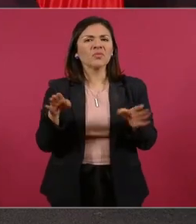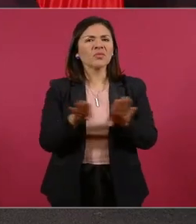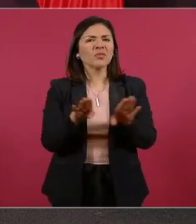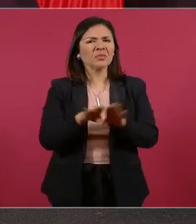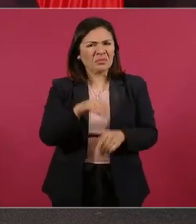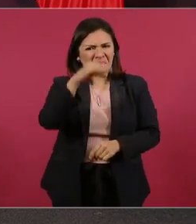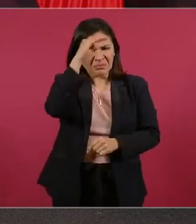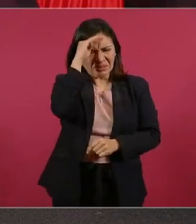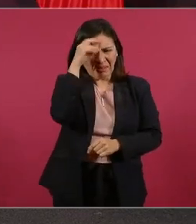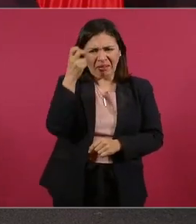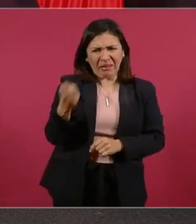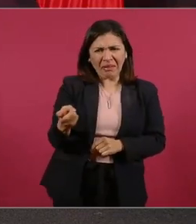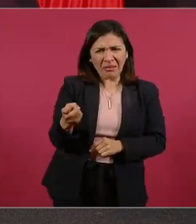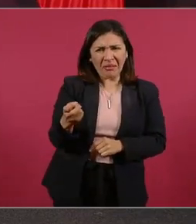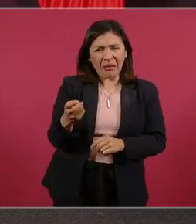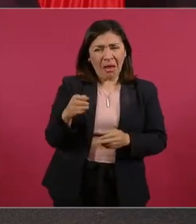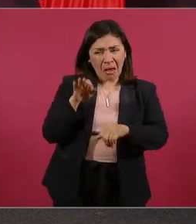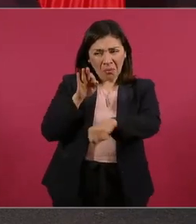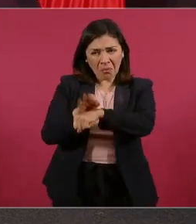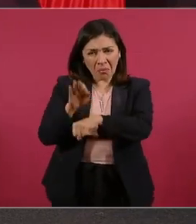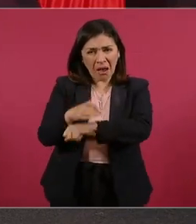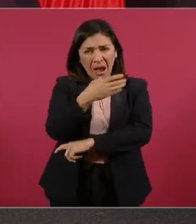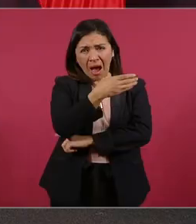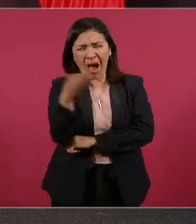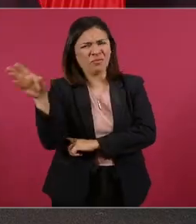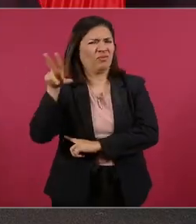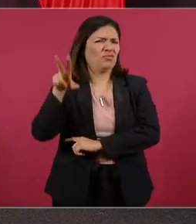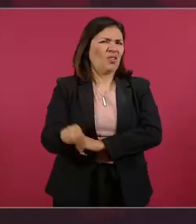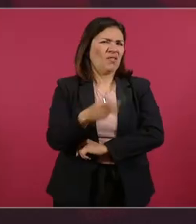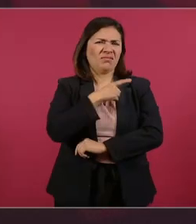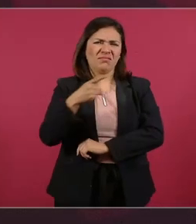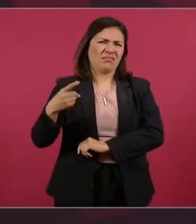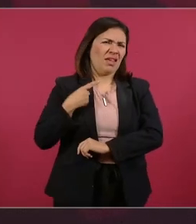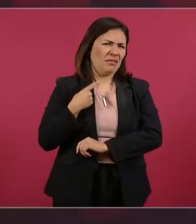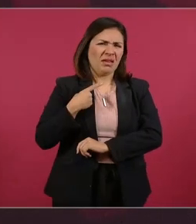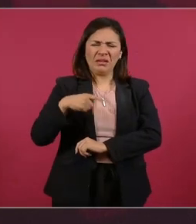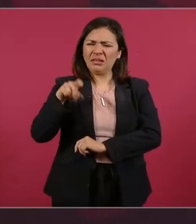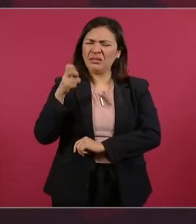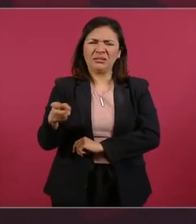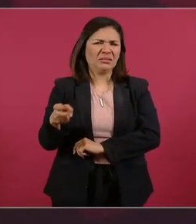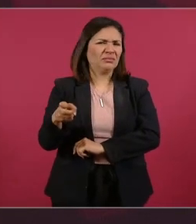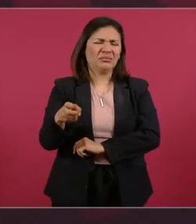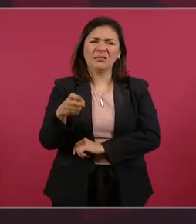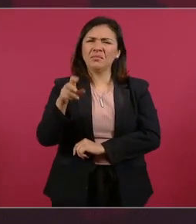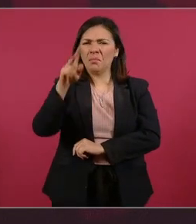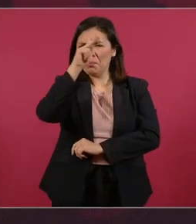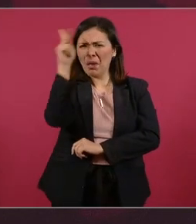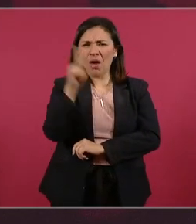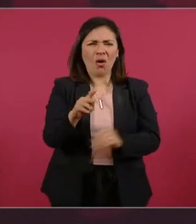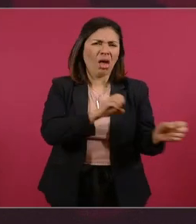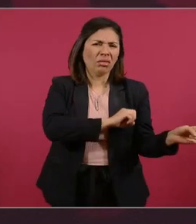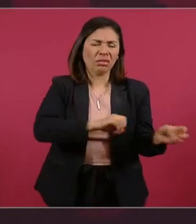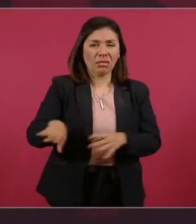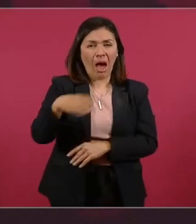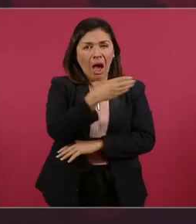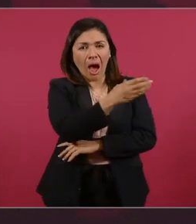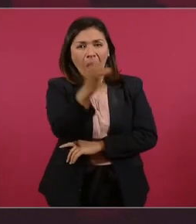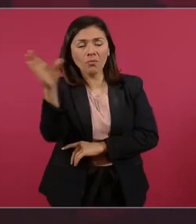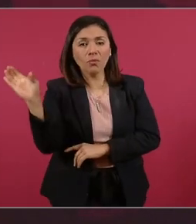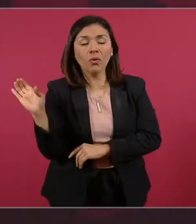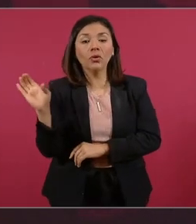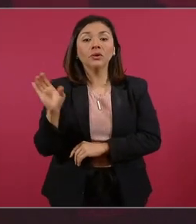satanizaron los subsidios al campo, se dejó al campo en el abandono,